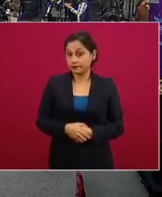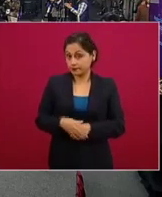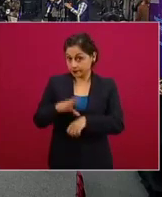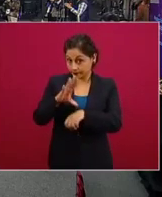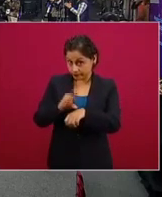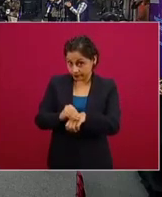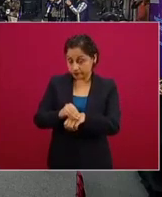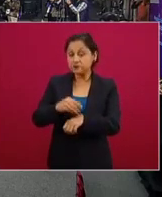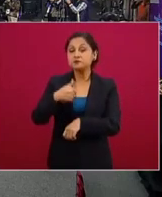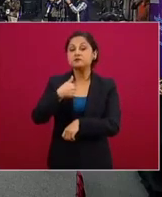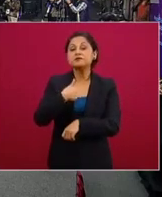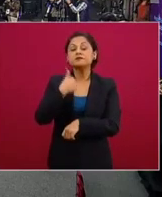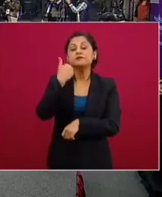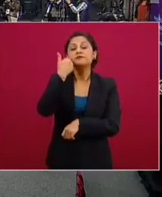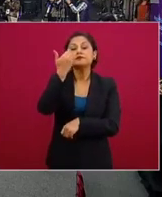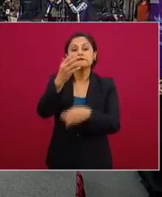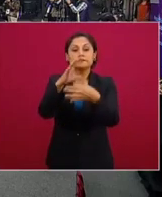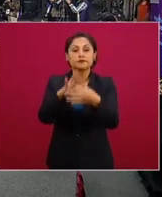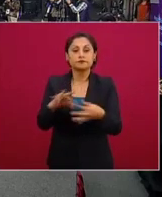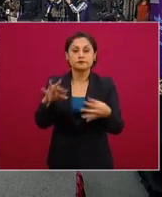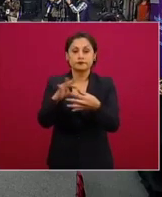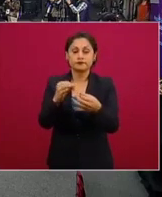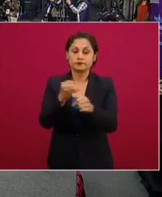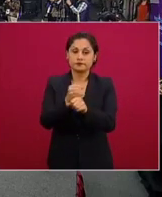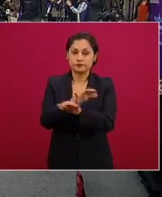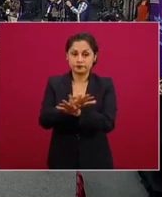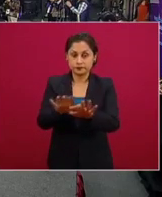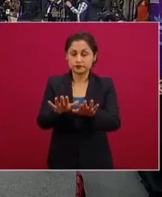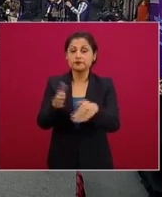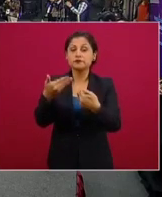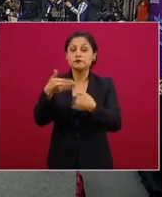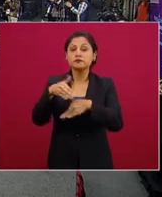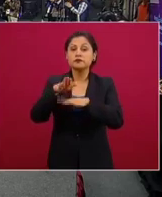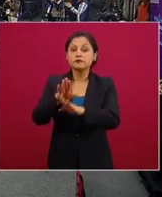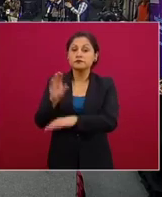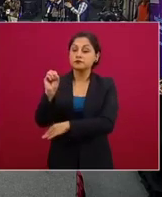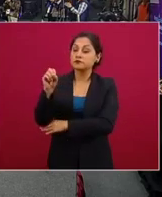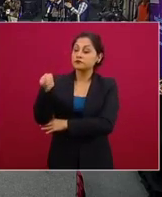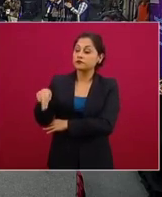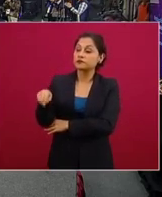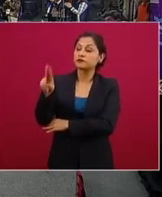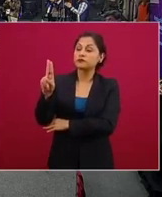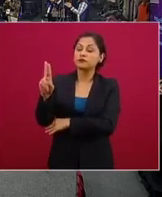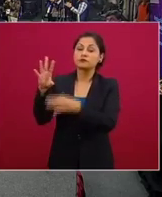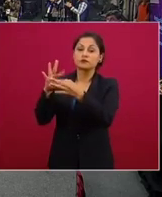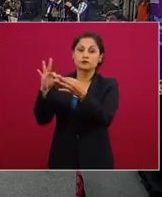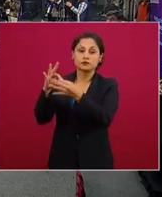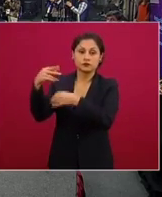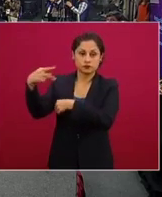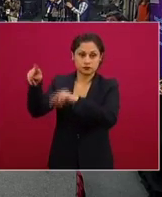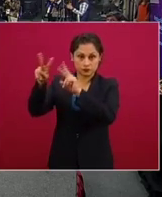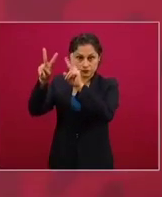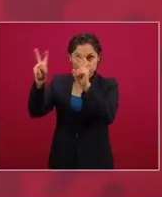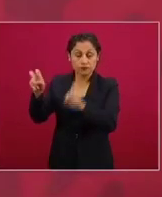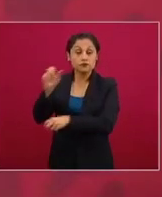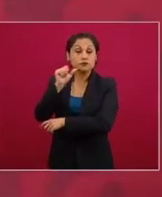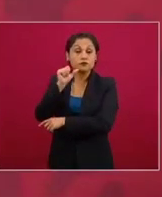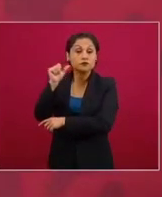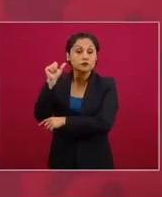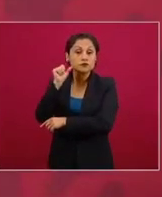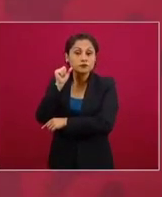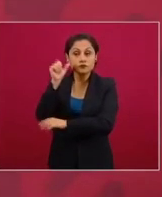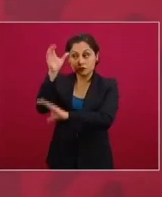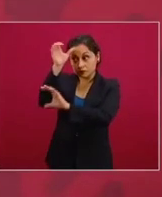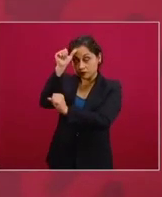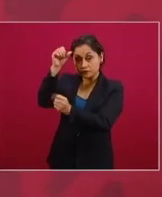lugar, informarles lo que tiene que ver con la Organización de las Naciones Unidas. El día de ayer estamos en fase 3,